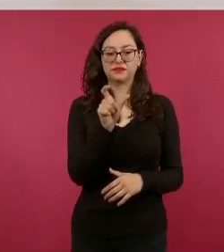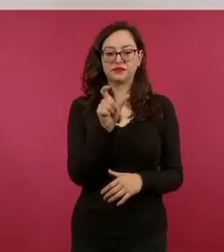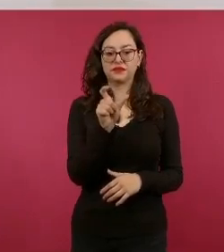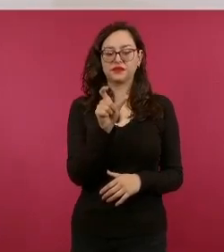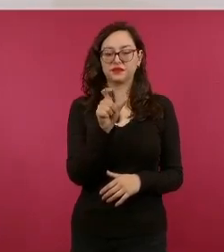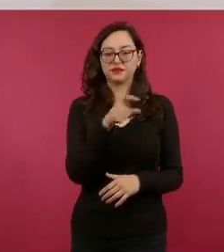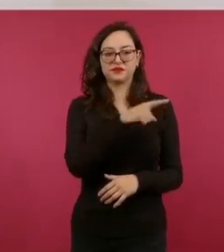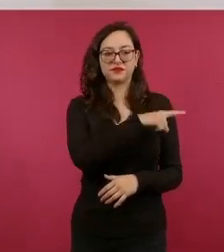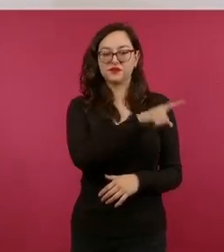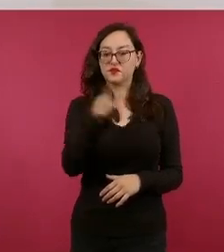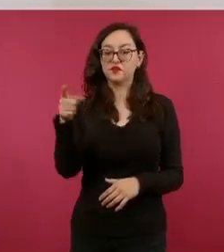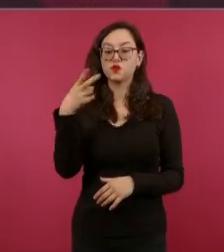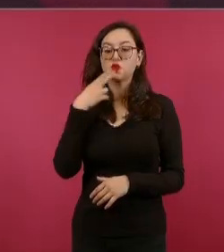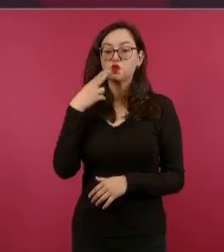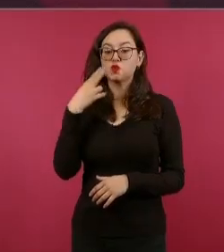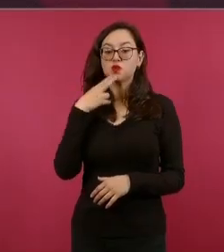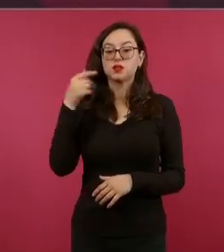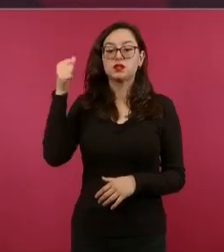el